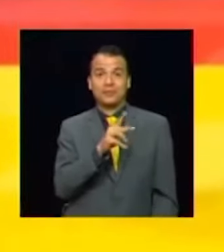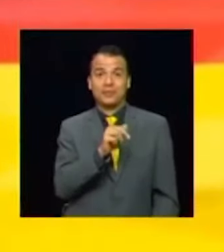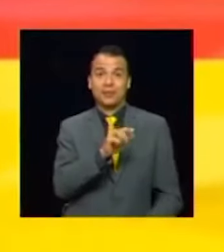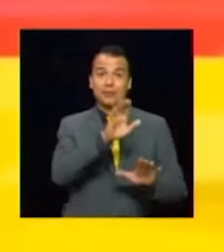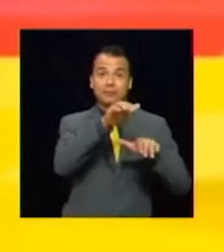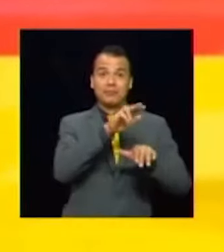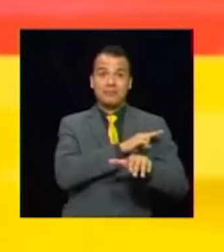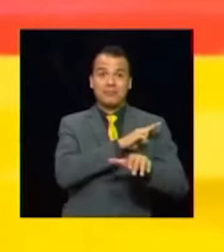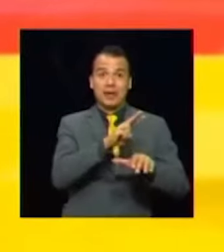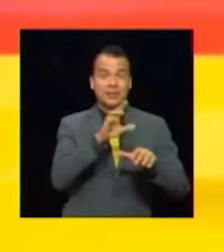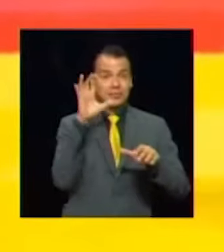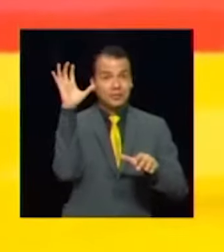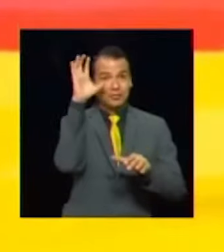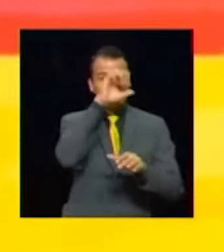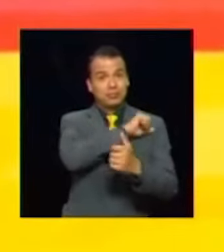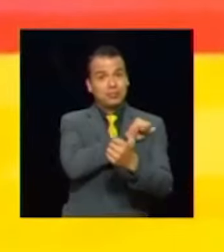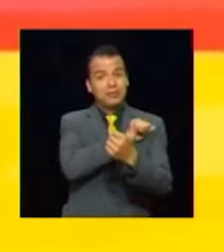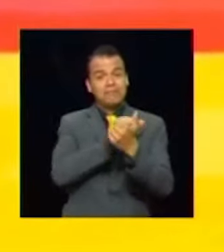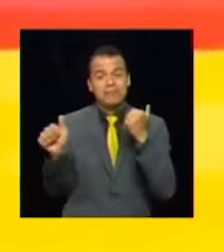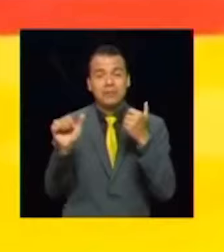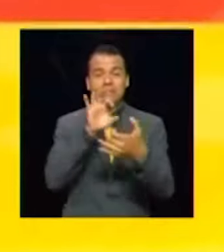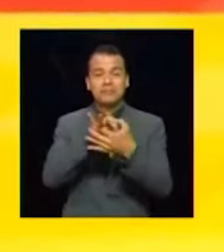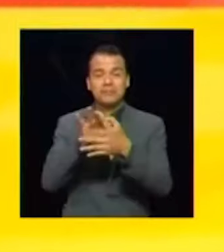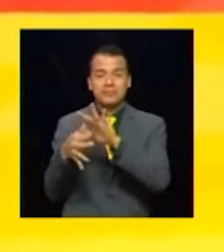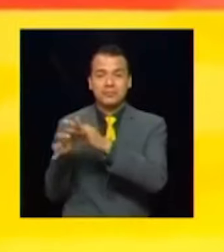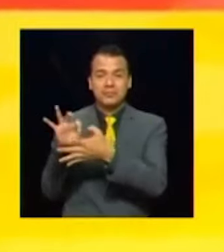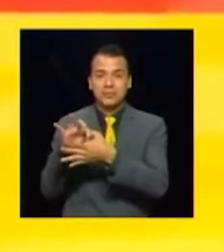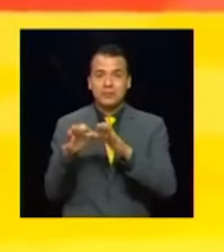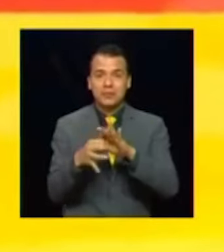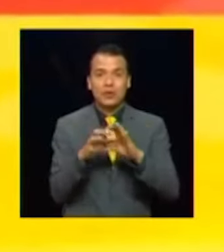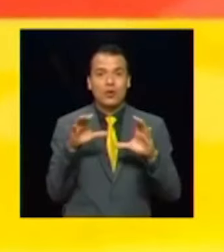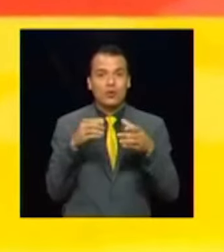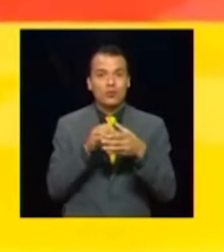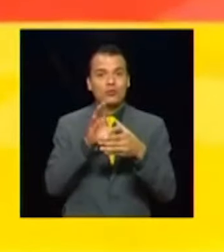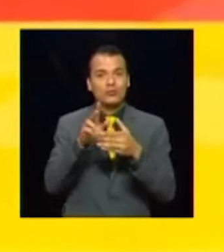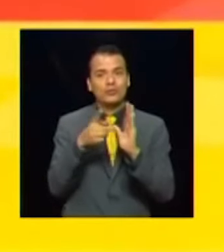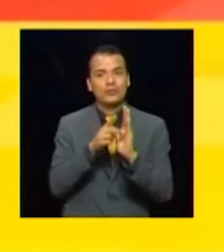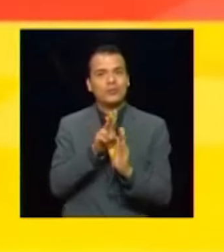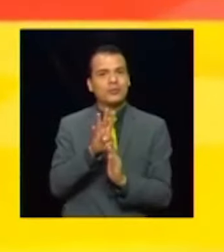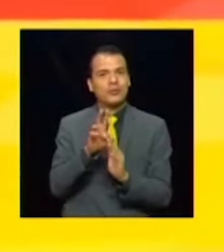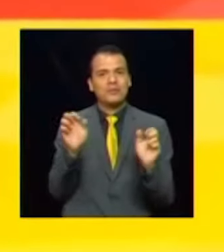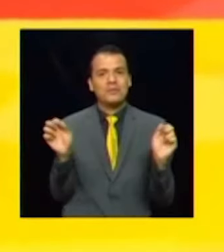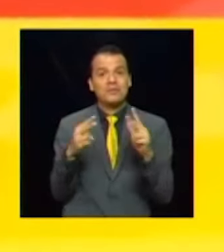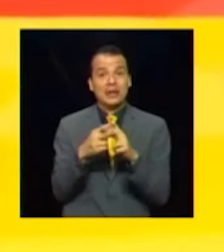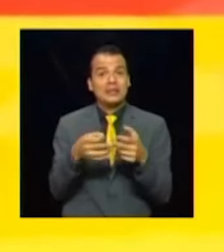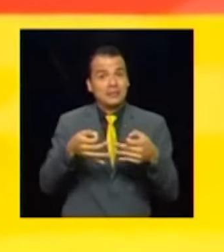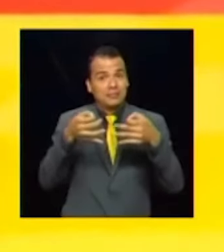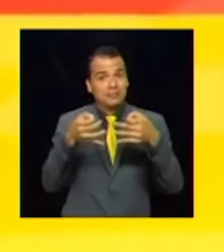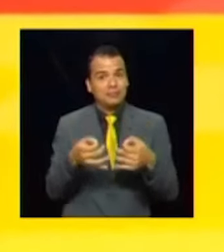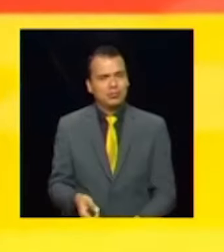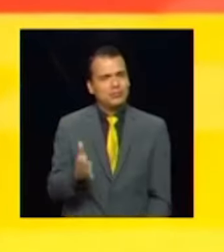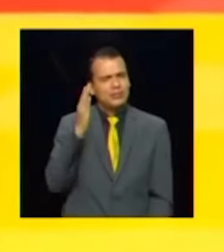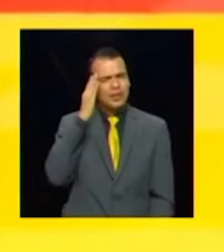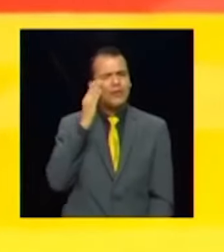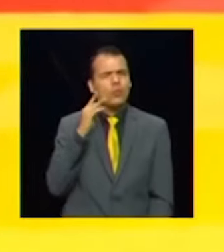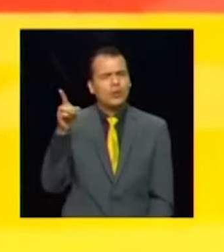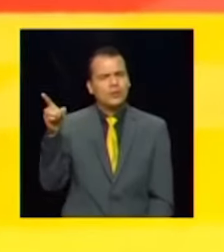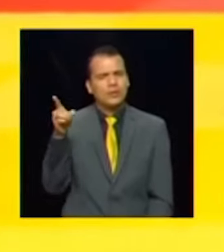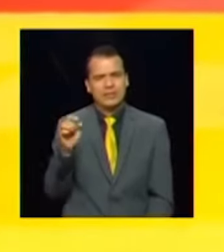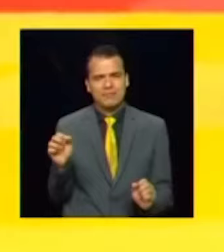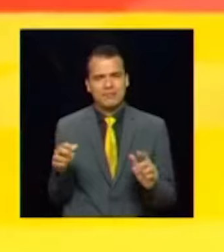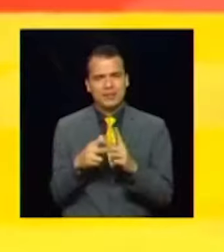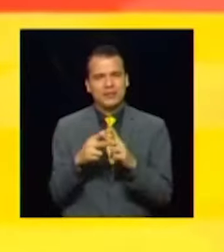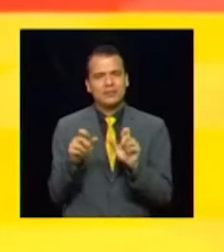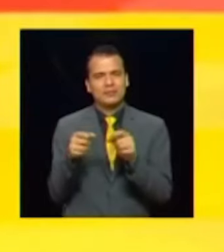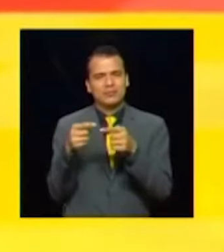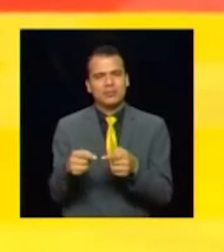al departamento y al país al lograr un cupo más para los Juegos Olímpicos de París 2024, que se realizarán del 26 de julio